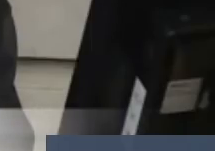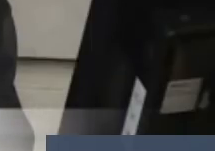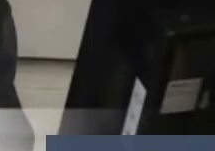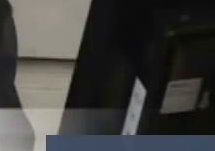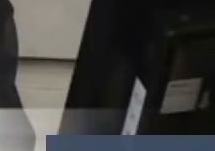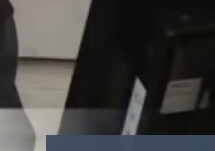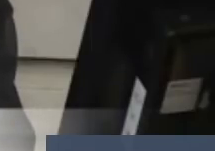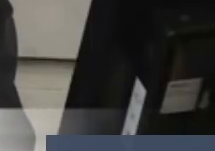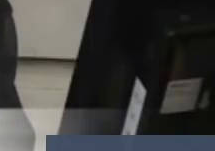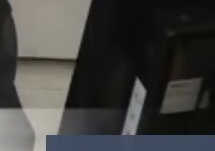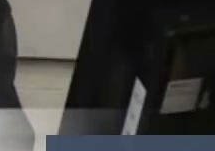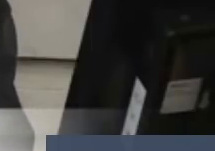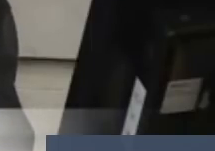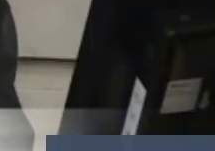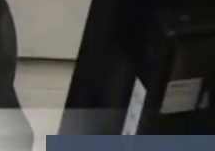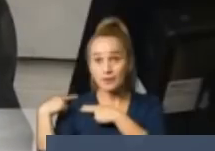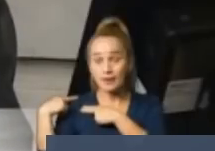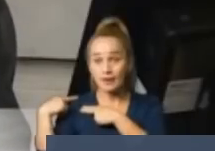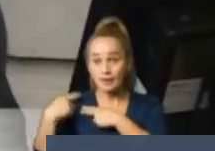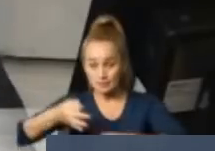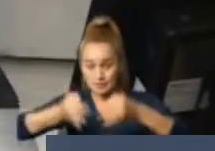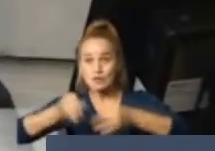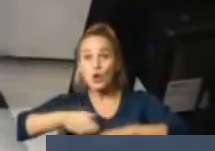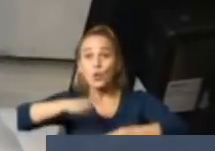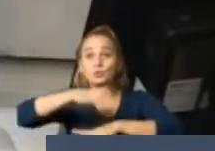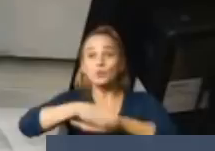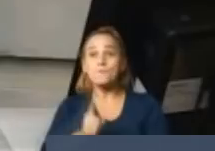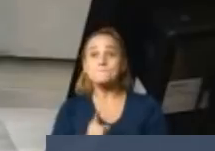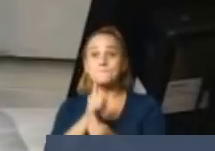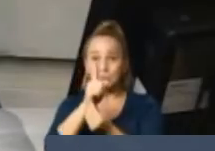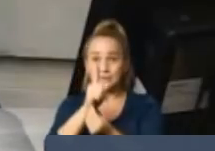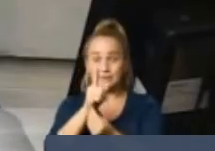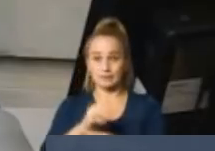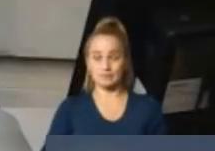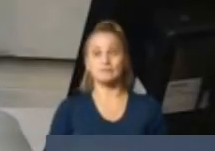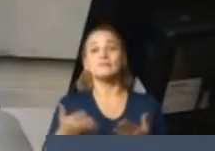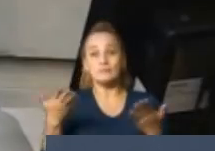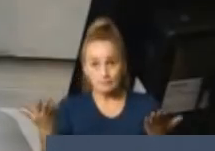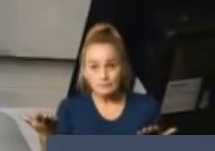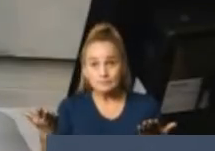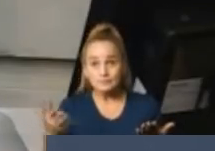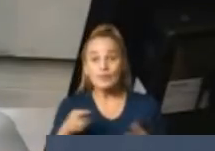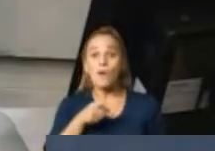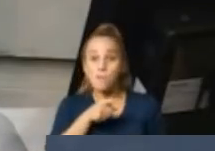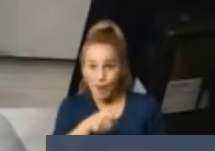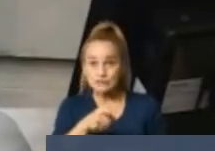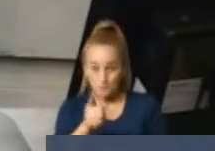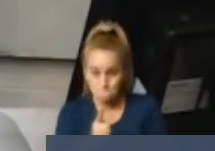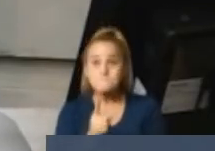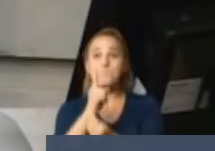de responsabilidad sí tiene una consecuencia política. Y de eso es que se trata